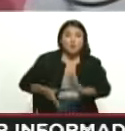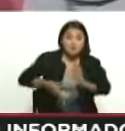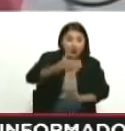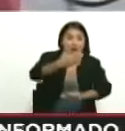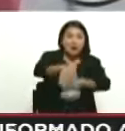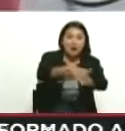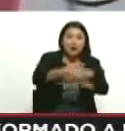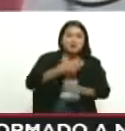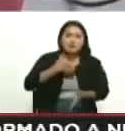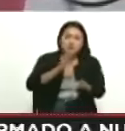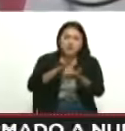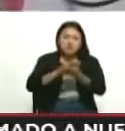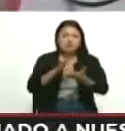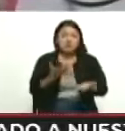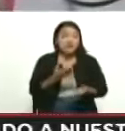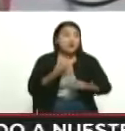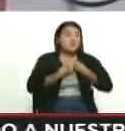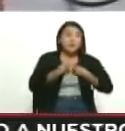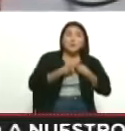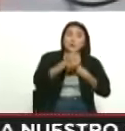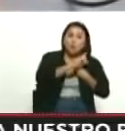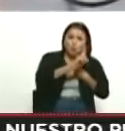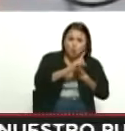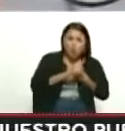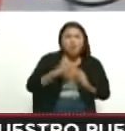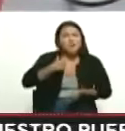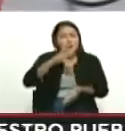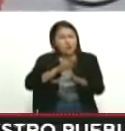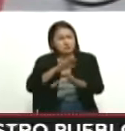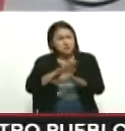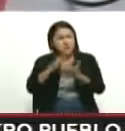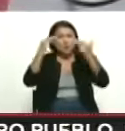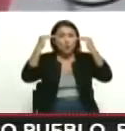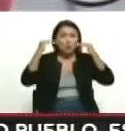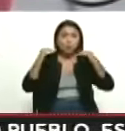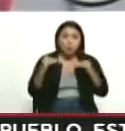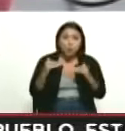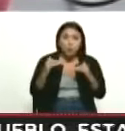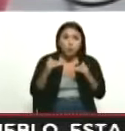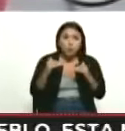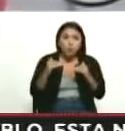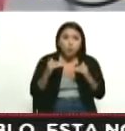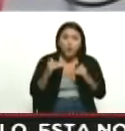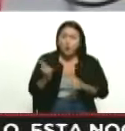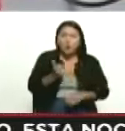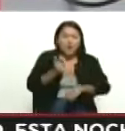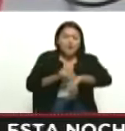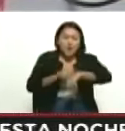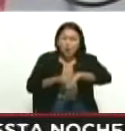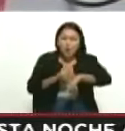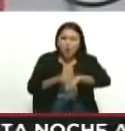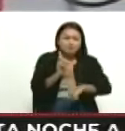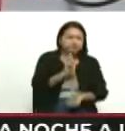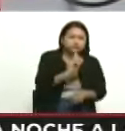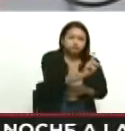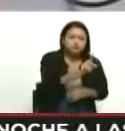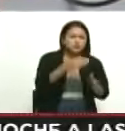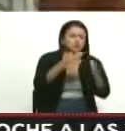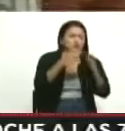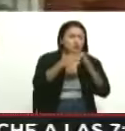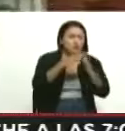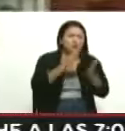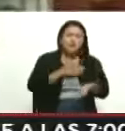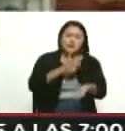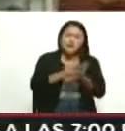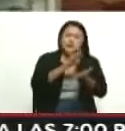divertirse, y la madre y el padre sabe que su muchacho, su muchacha, van a llegar a la hora que sea tranquilos porque salieron a